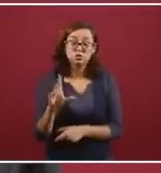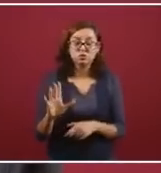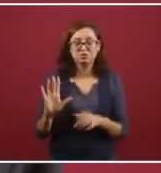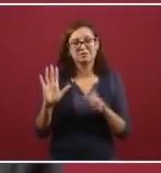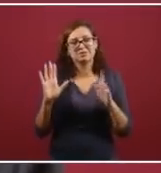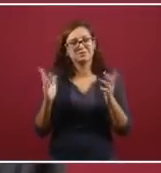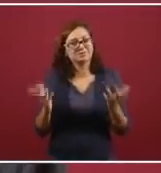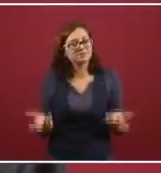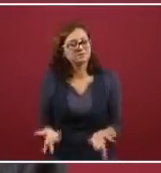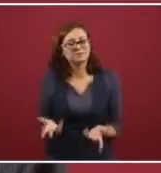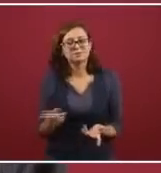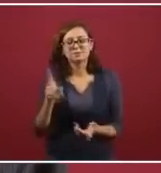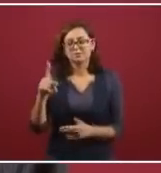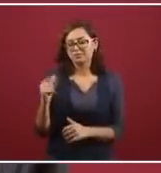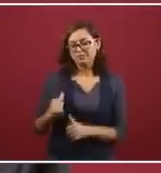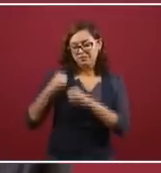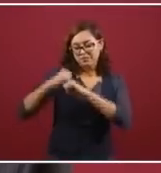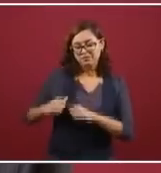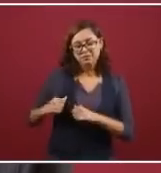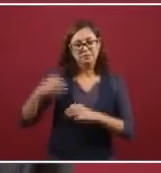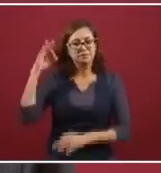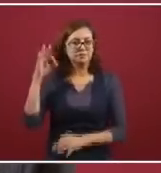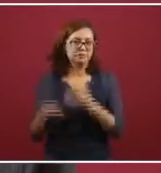Poder Judicial,